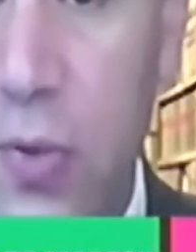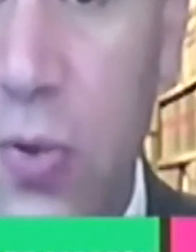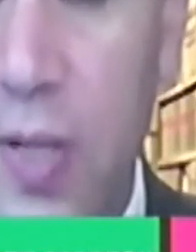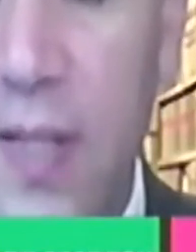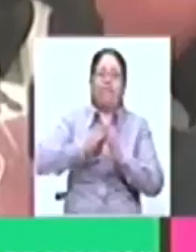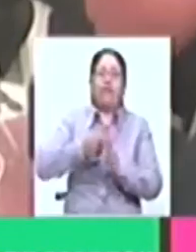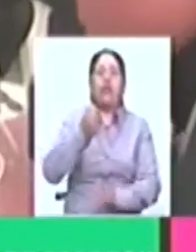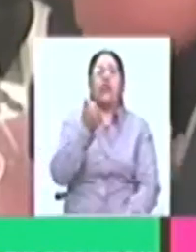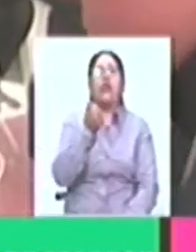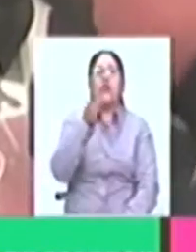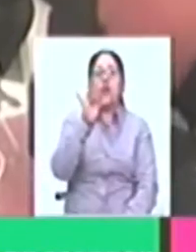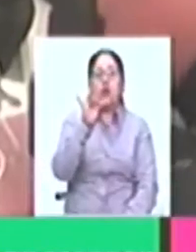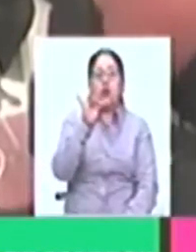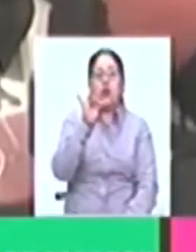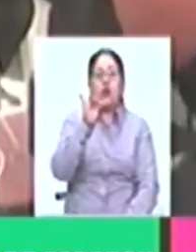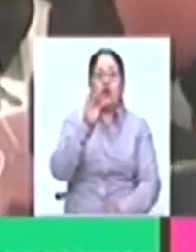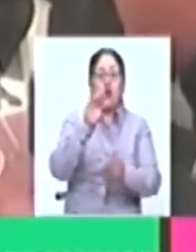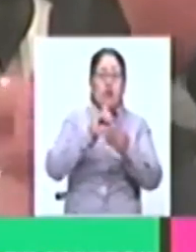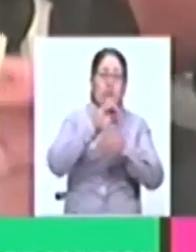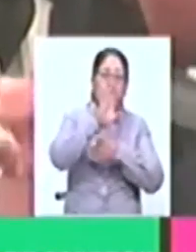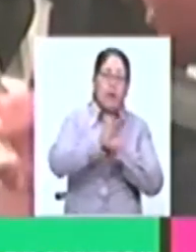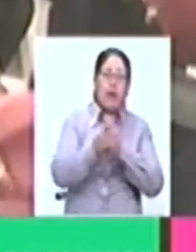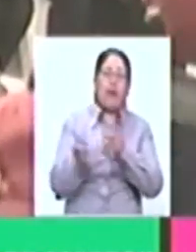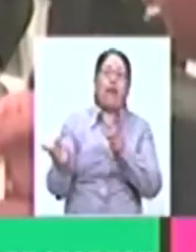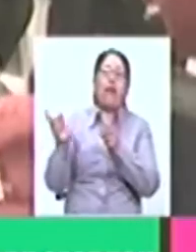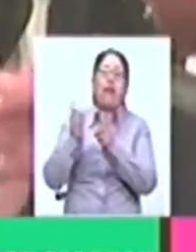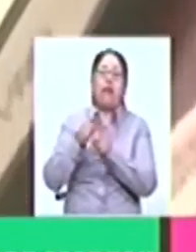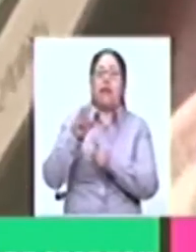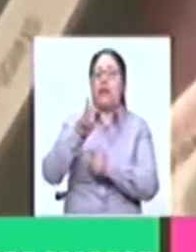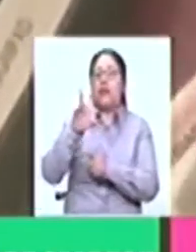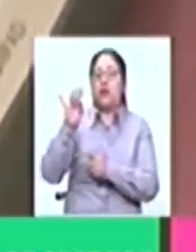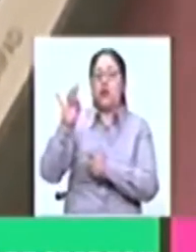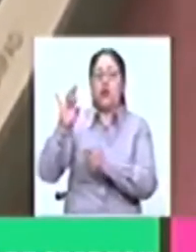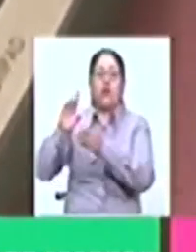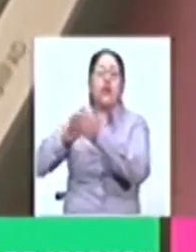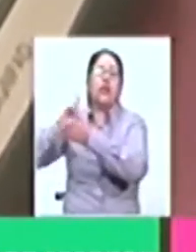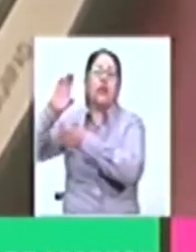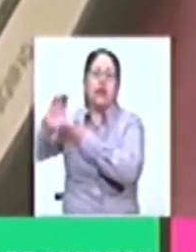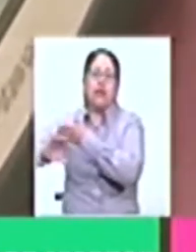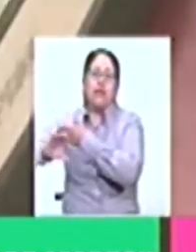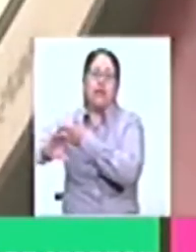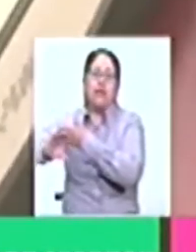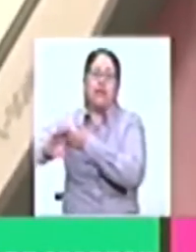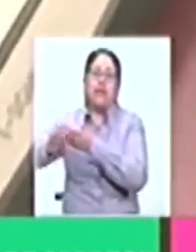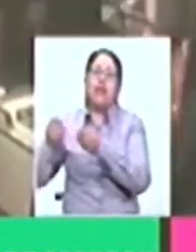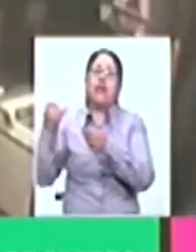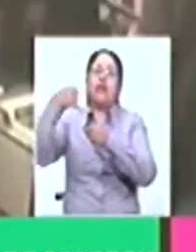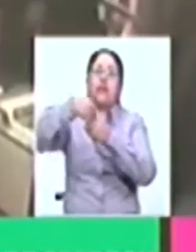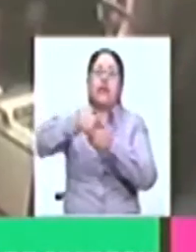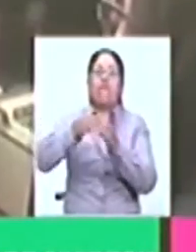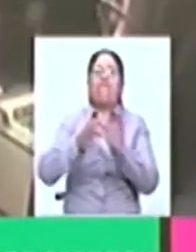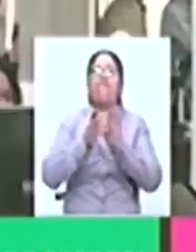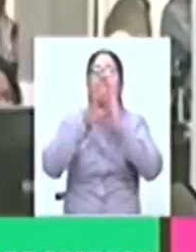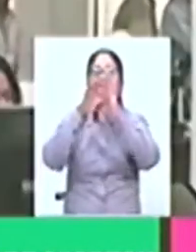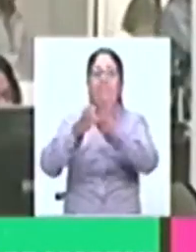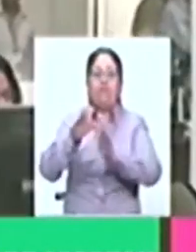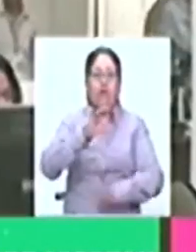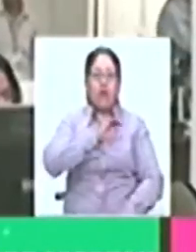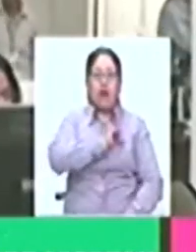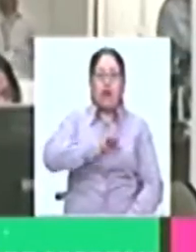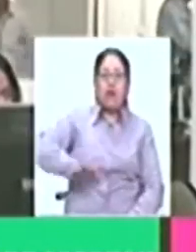previsto se extenderá hasta el 28 de diciembre que será en el cual podrán